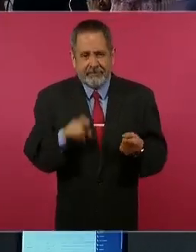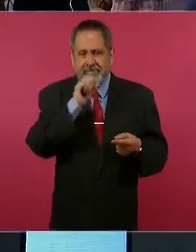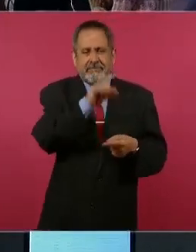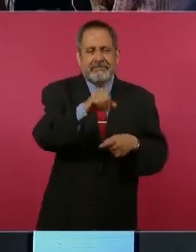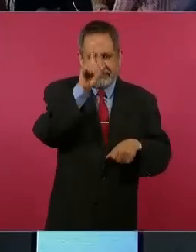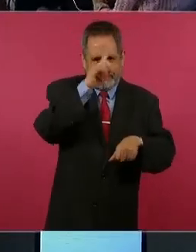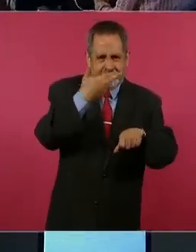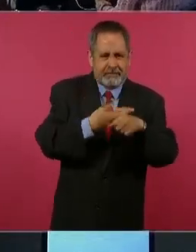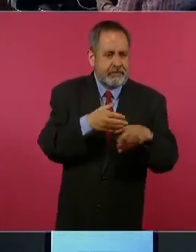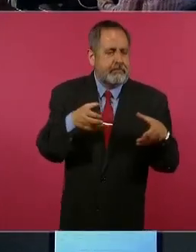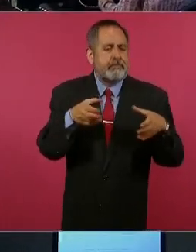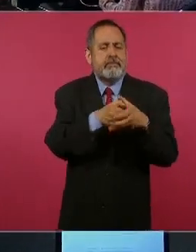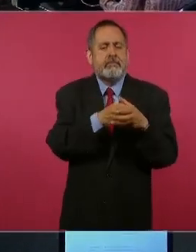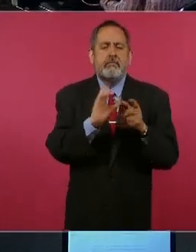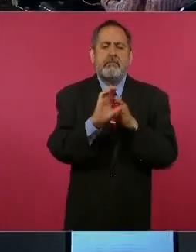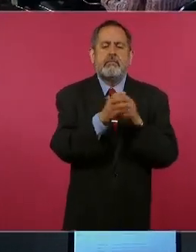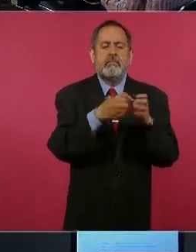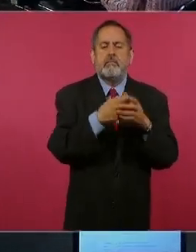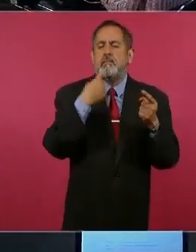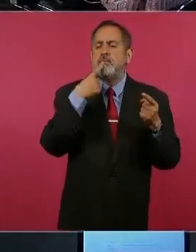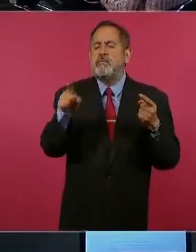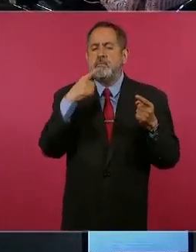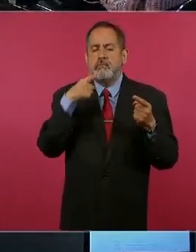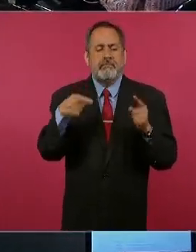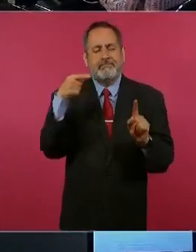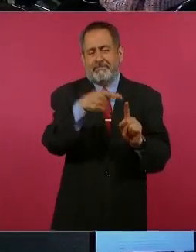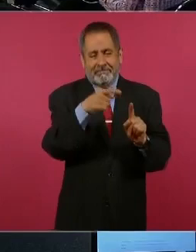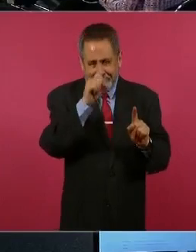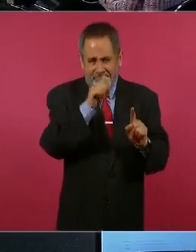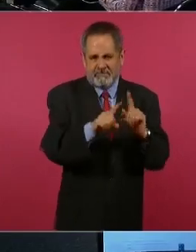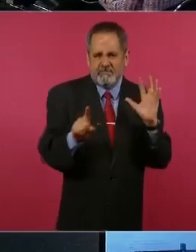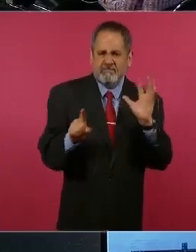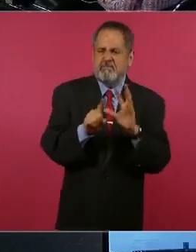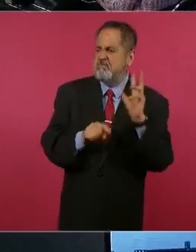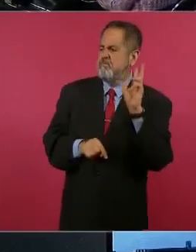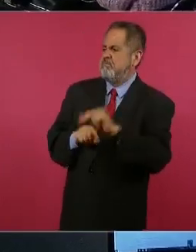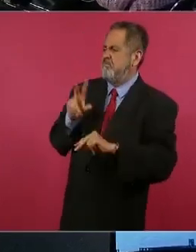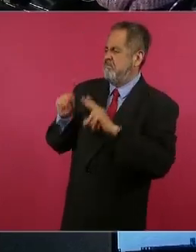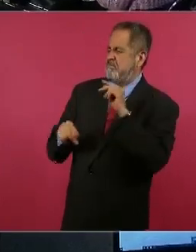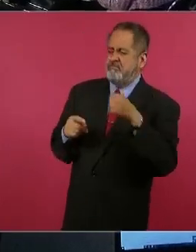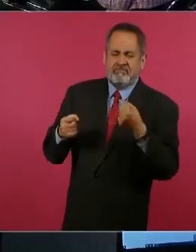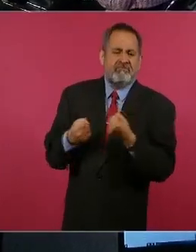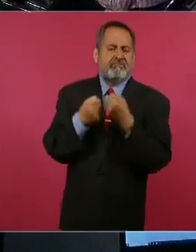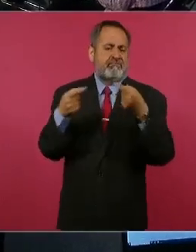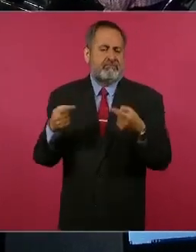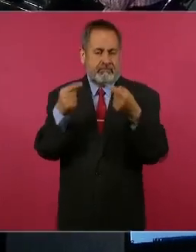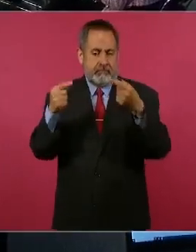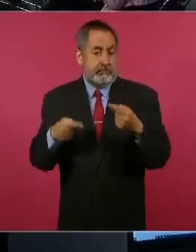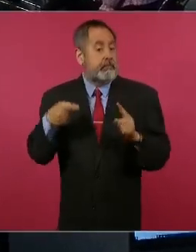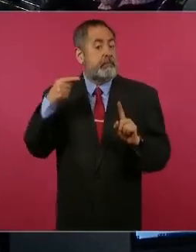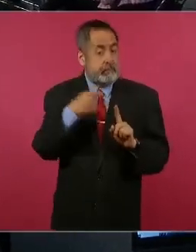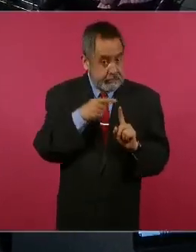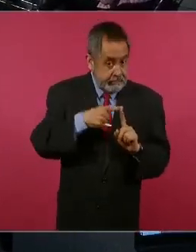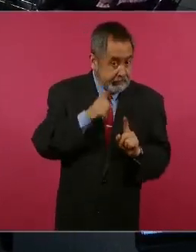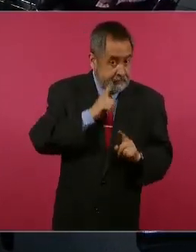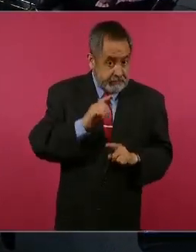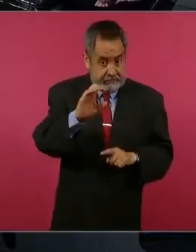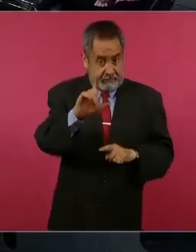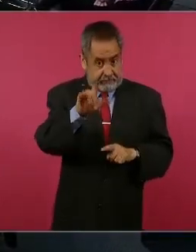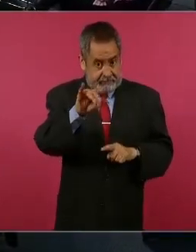consejera que encabeza la comisión de quejas y denuncias, pues que promovió incluso que en uno de los casos